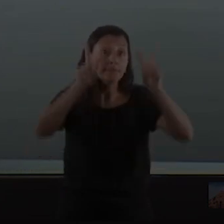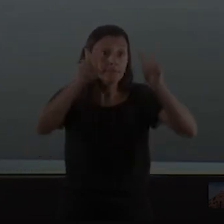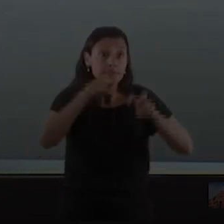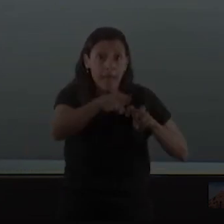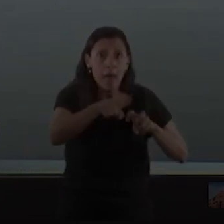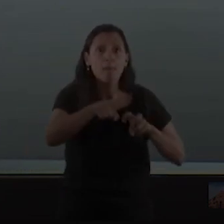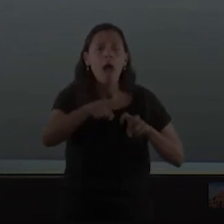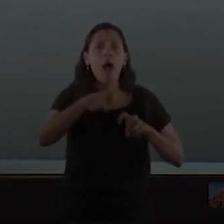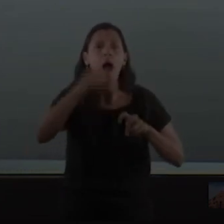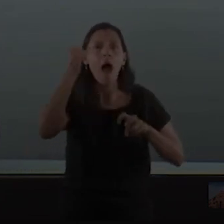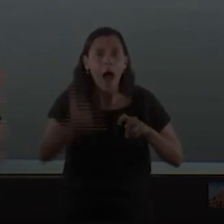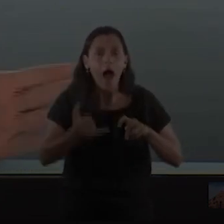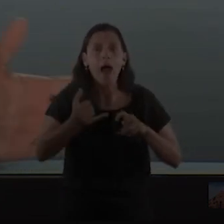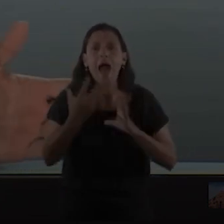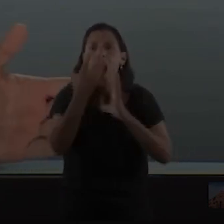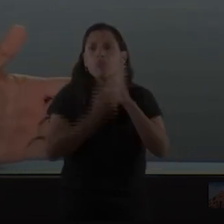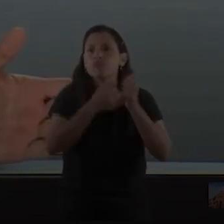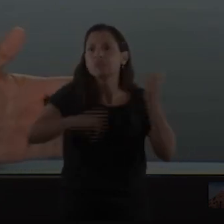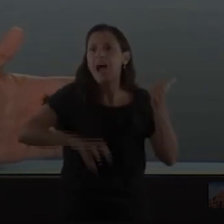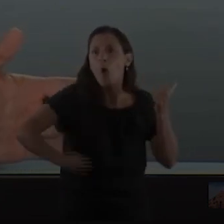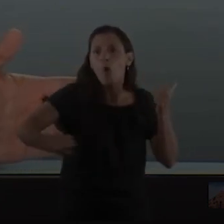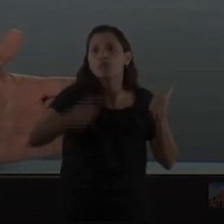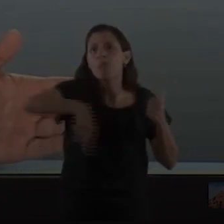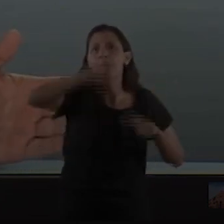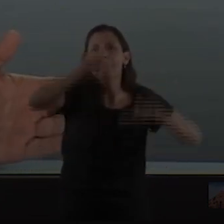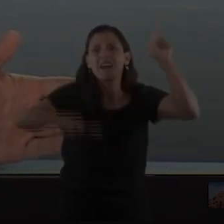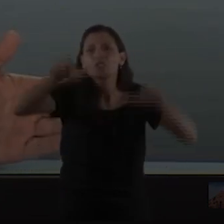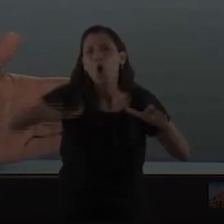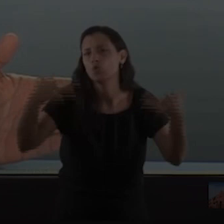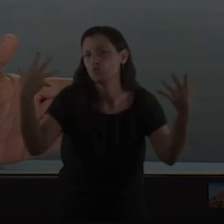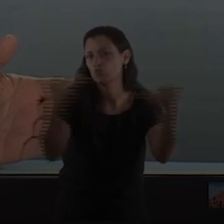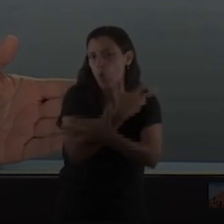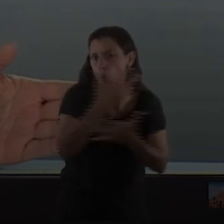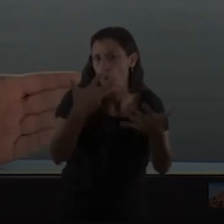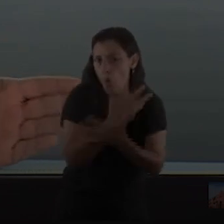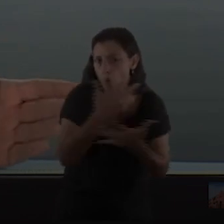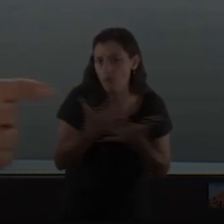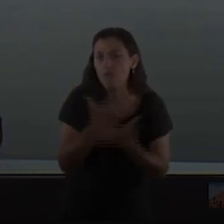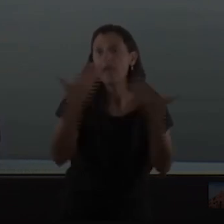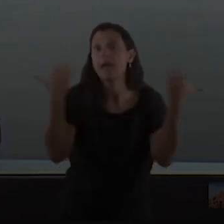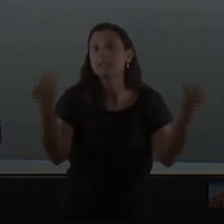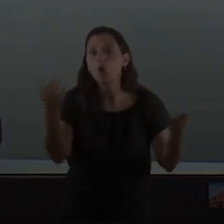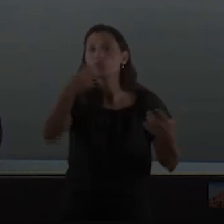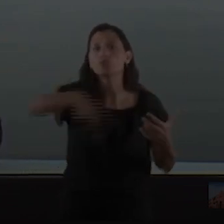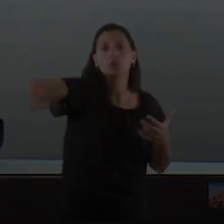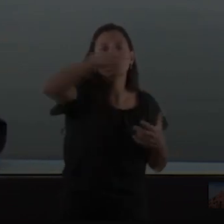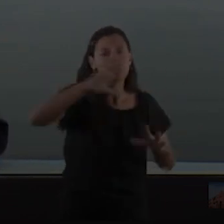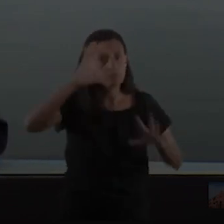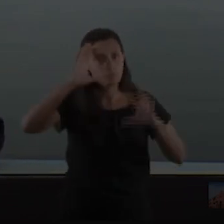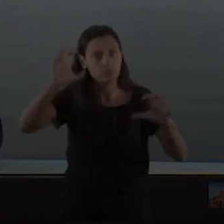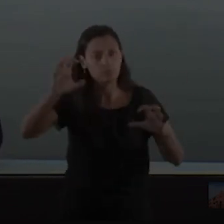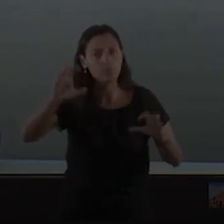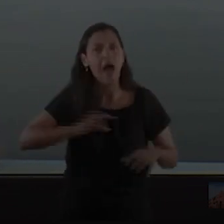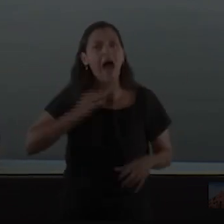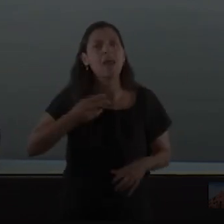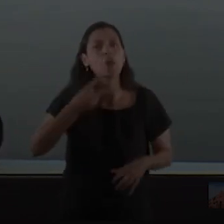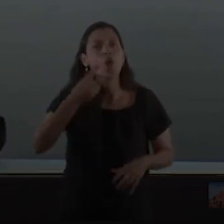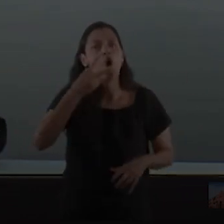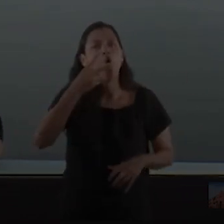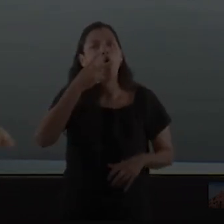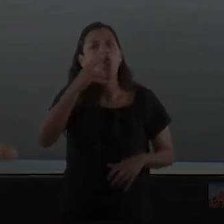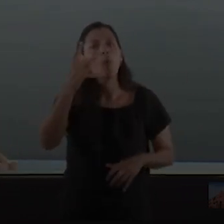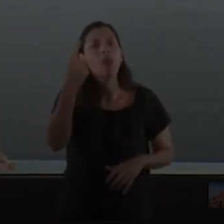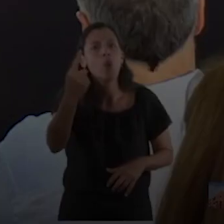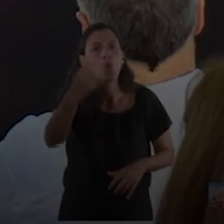ajustes llegaron, nuestro pueblo padeció. Y solo recuerden el 2001, lo que significó para